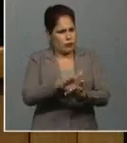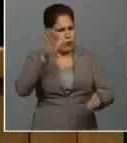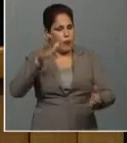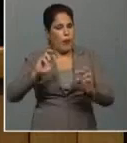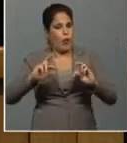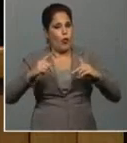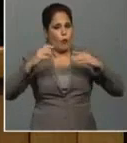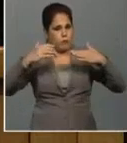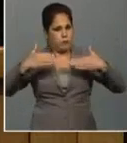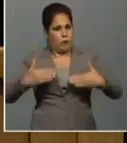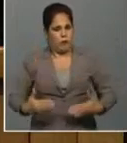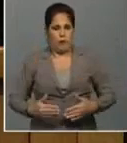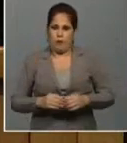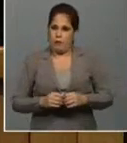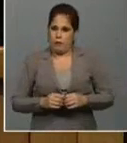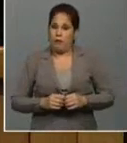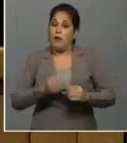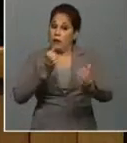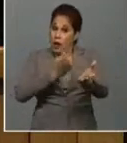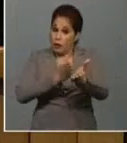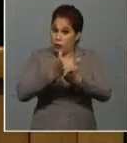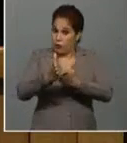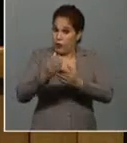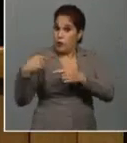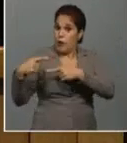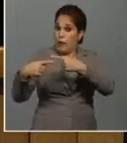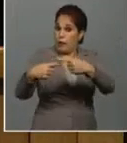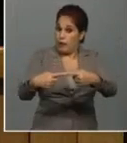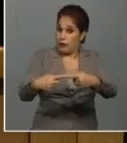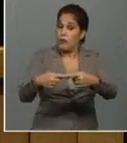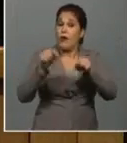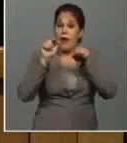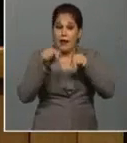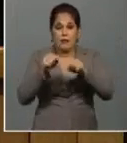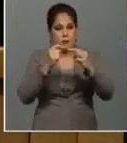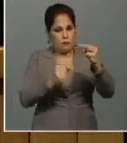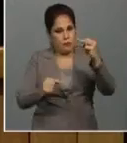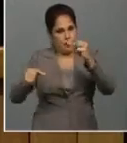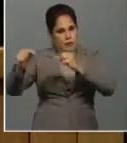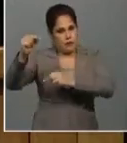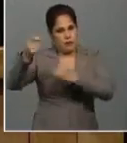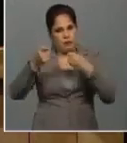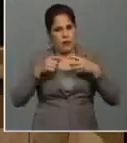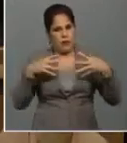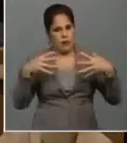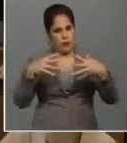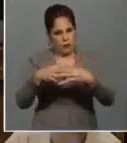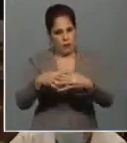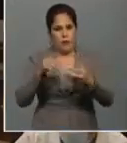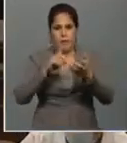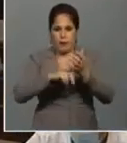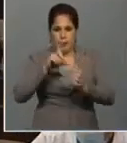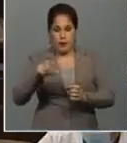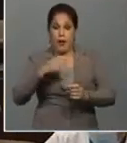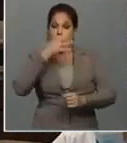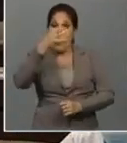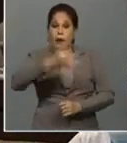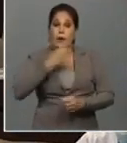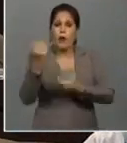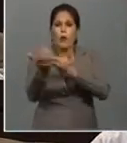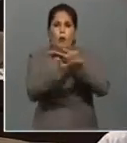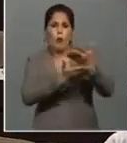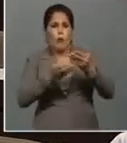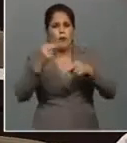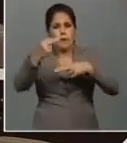la doble moral la continuidad generacional es parte fundamental de su unidad es preciso hablar y compartir